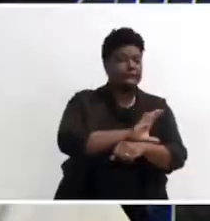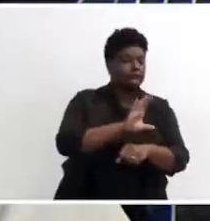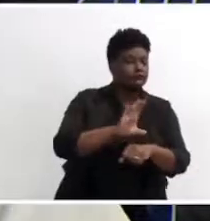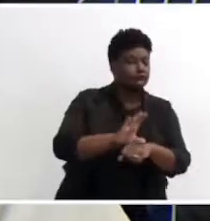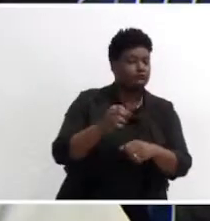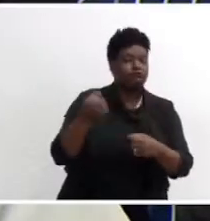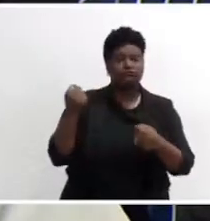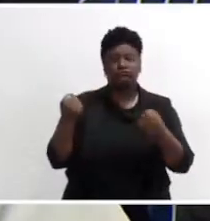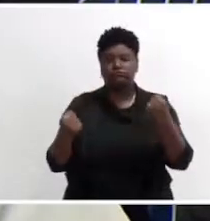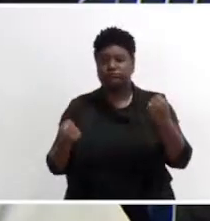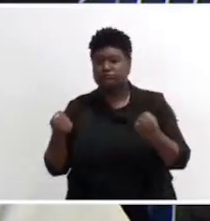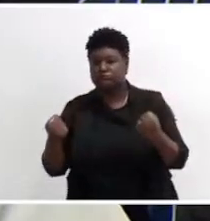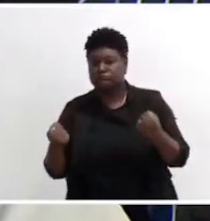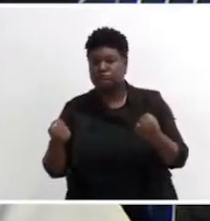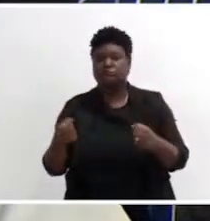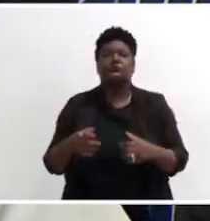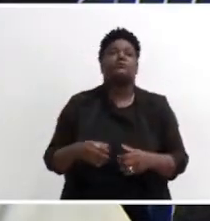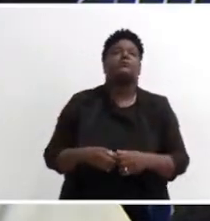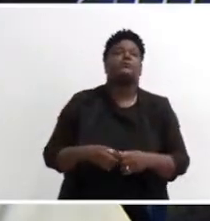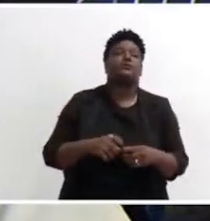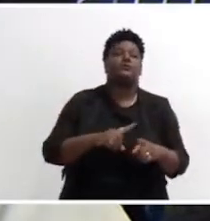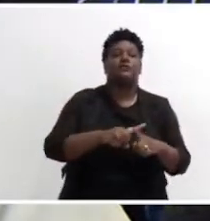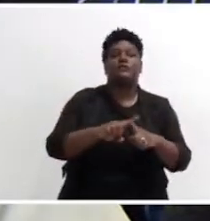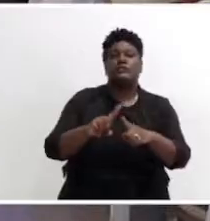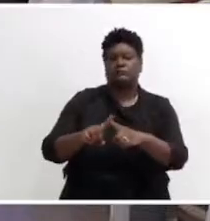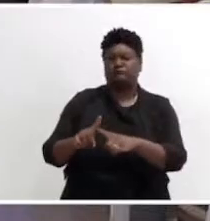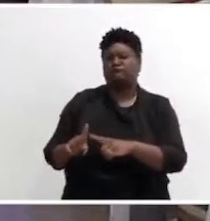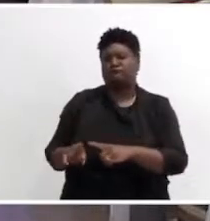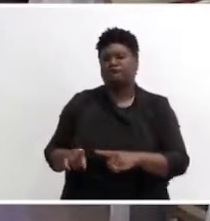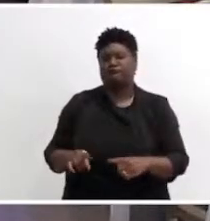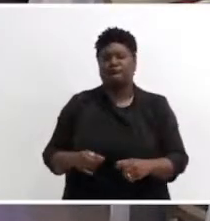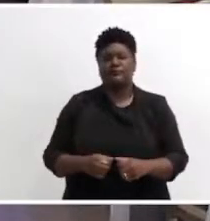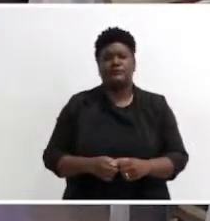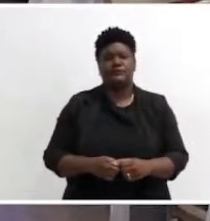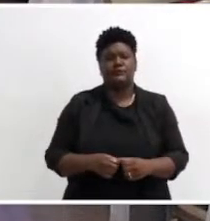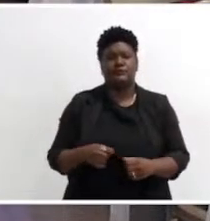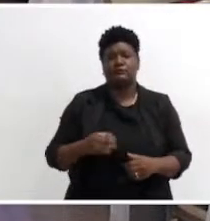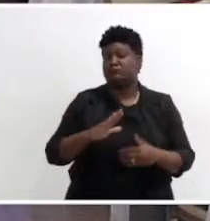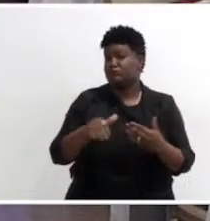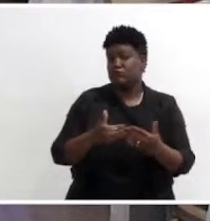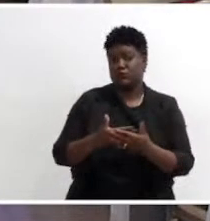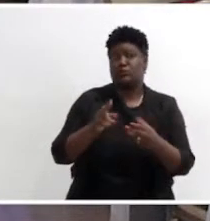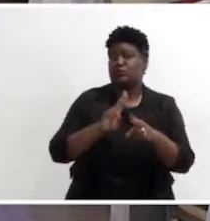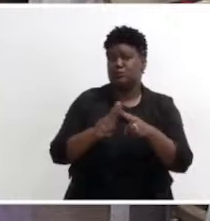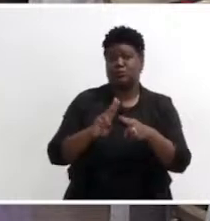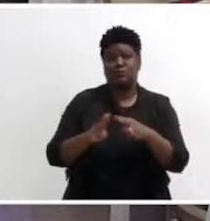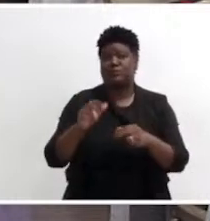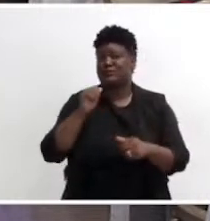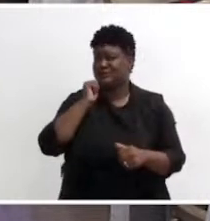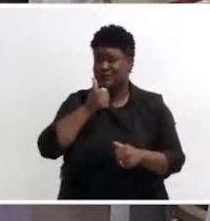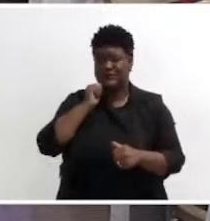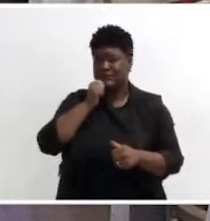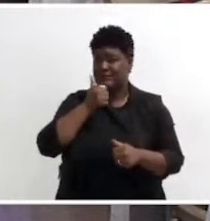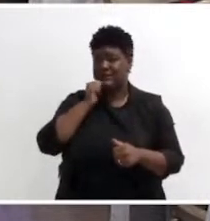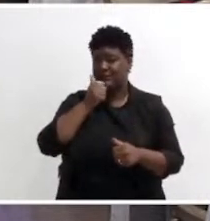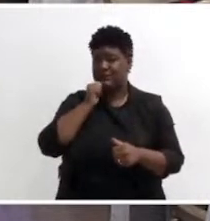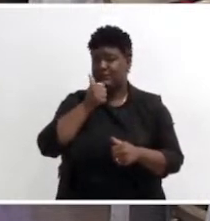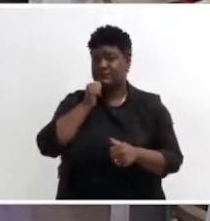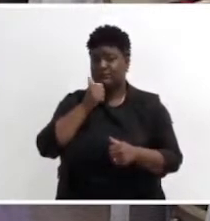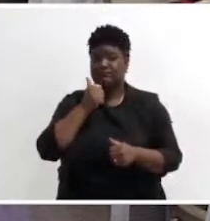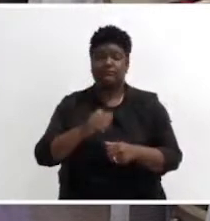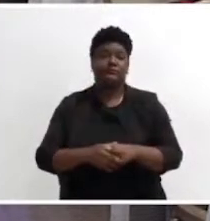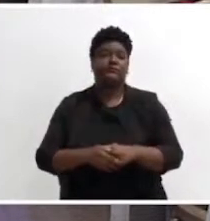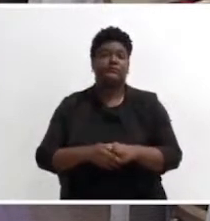cotidiana. Desde los teléfonos inteligentes que llevamos todos, ¿verdad?, día a día, hasta los sistemas